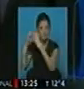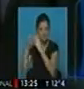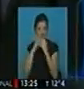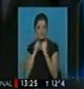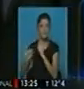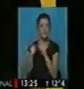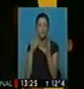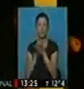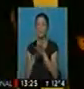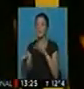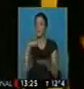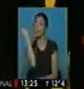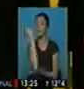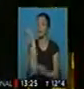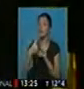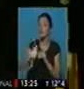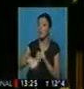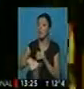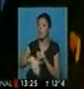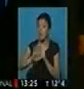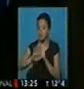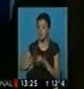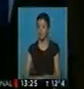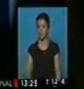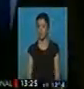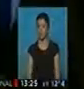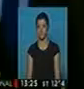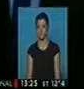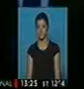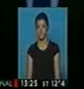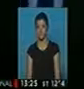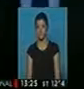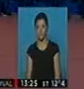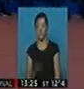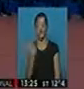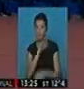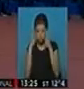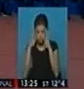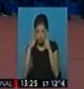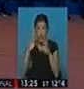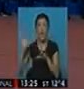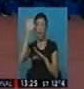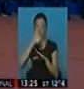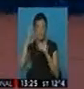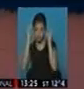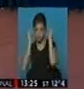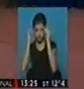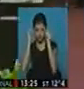por las consecuencias económicas de su salida de la Unión Europea que se proyectan a toda la región. Y